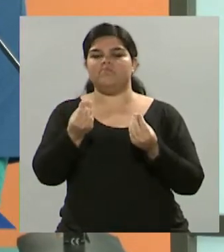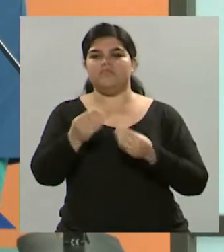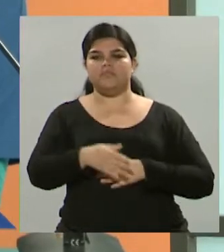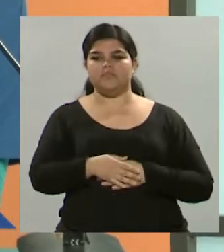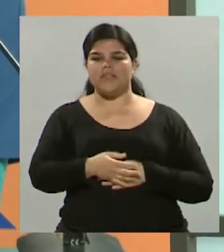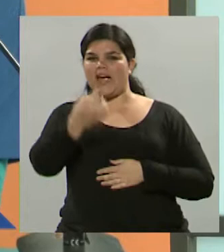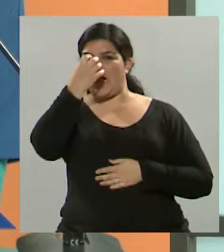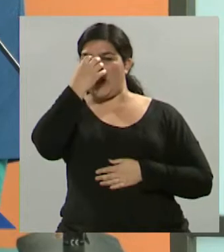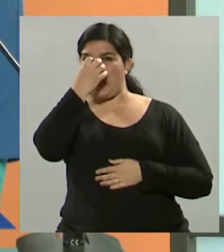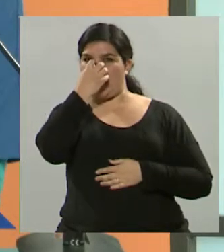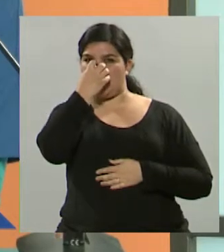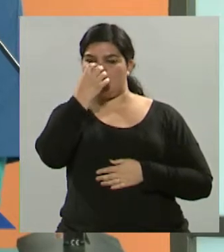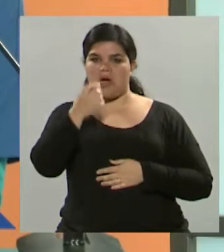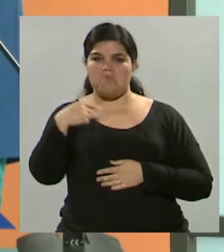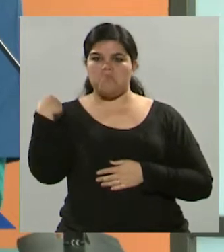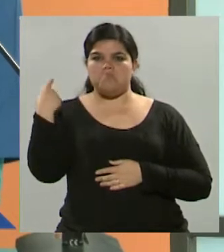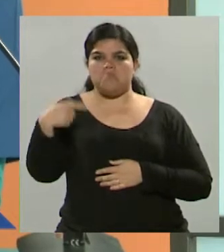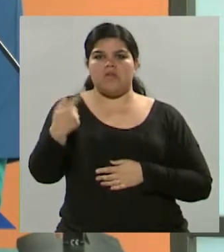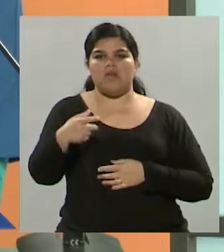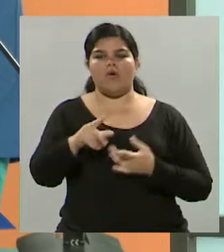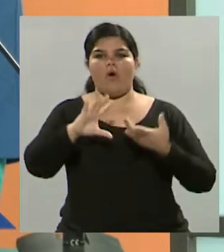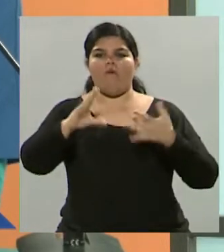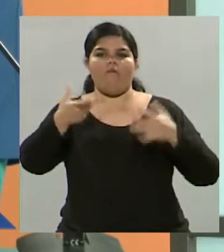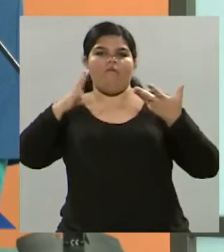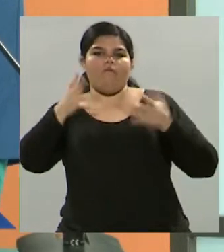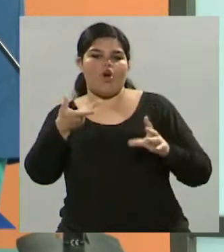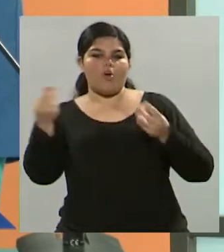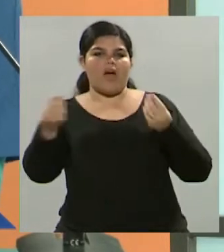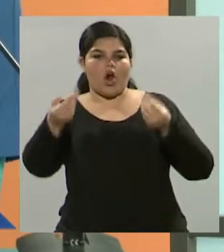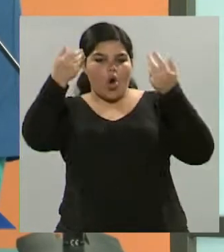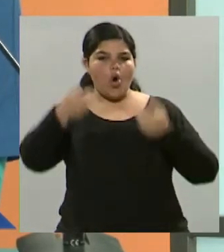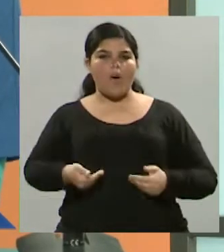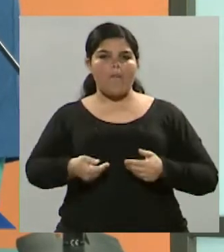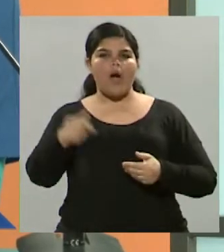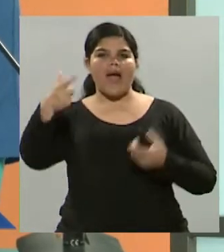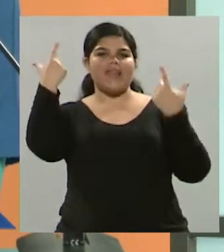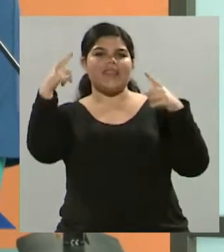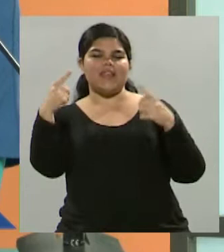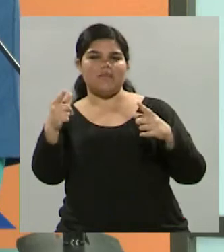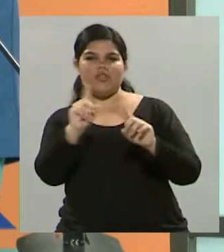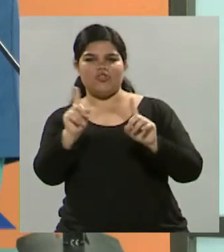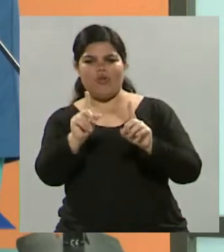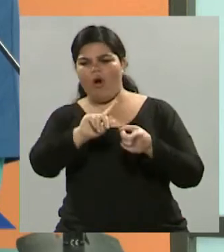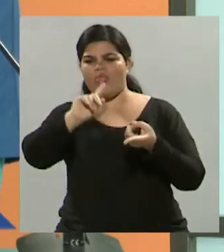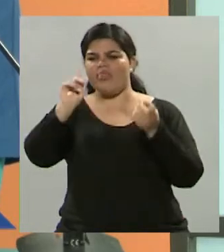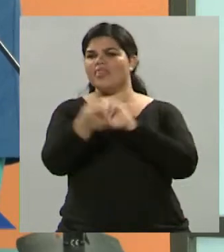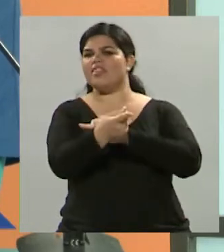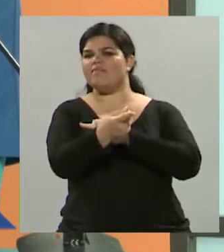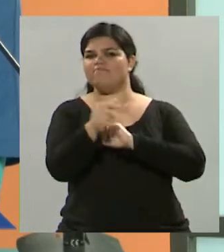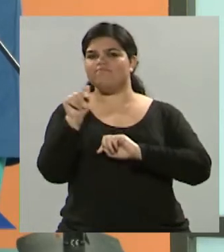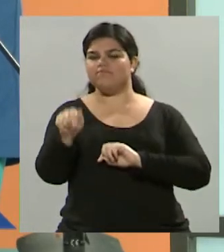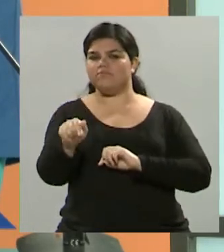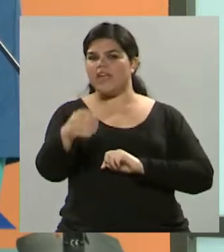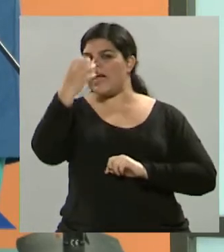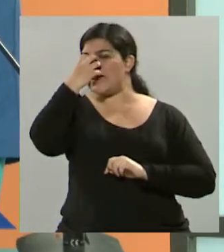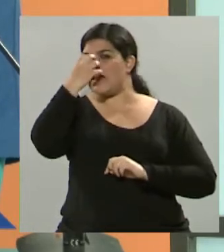de la existencia, ¿no? Más que un clown de la habilidad o del entretenimiento. O la destreza, claro. O la destreza, exactamente. Es